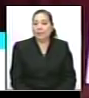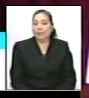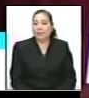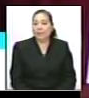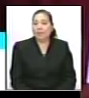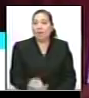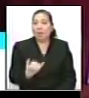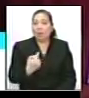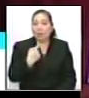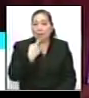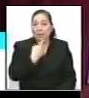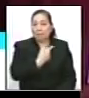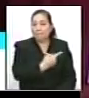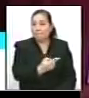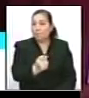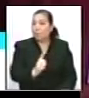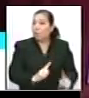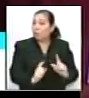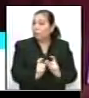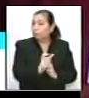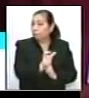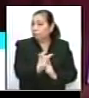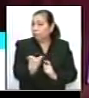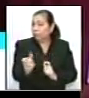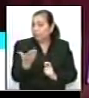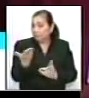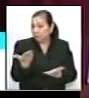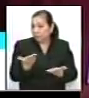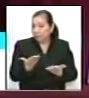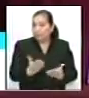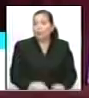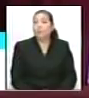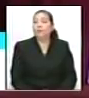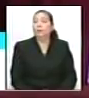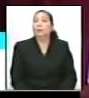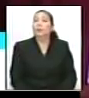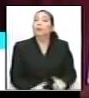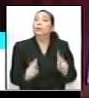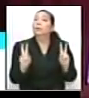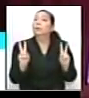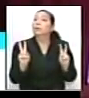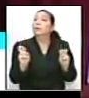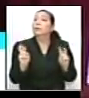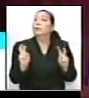Sección informes. Si algún congresista desea informar algún tema,